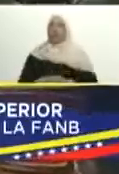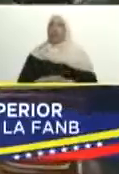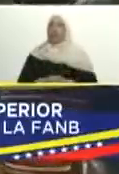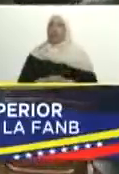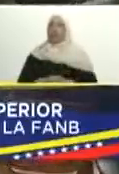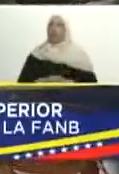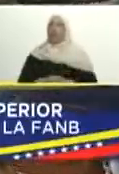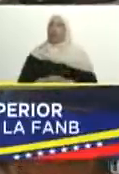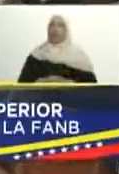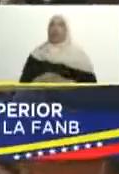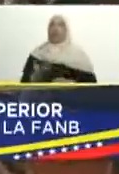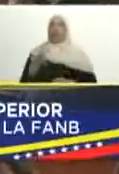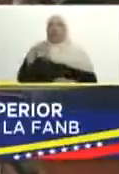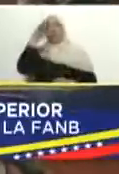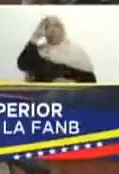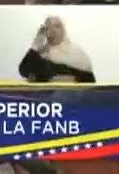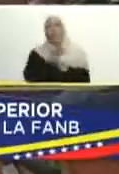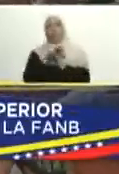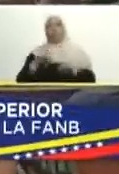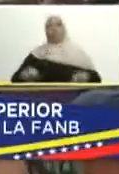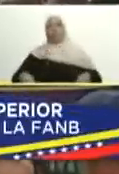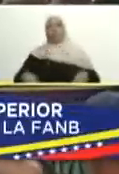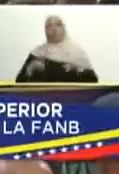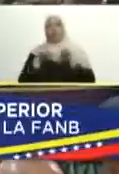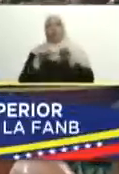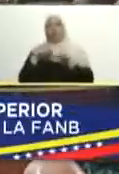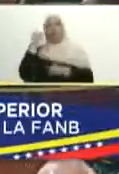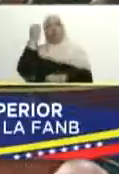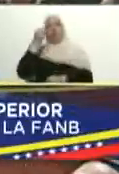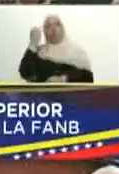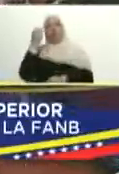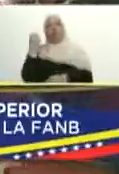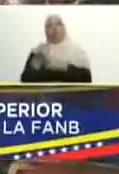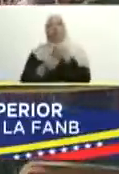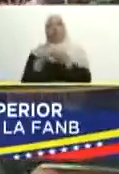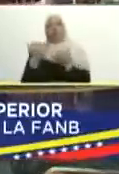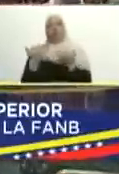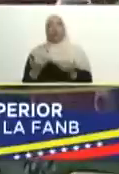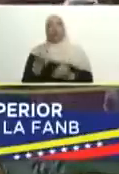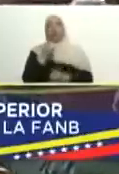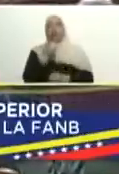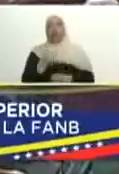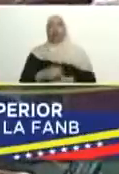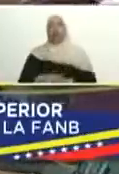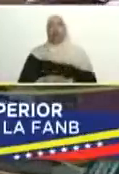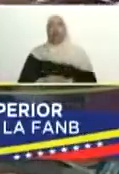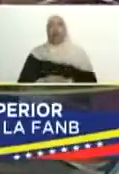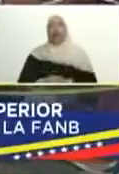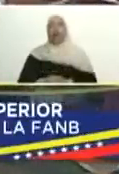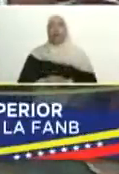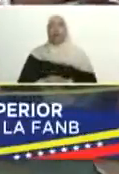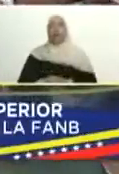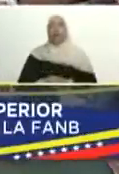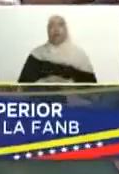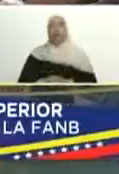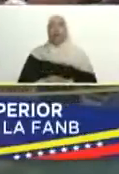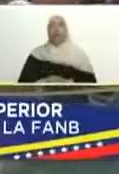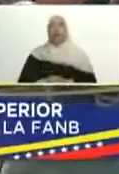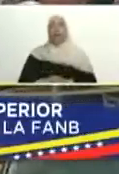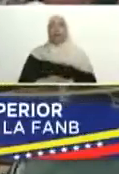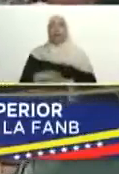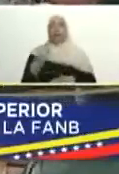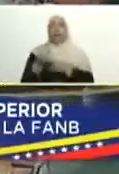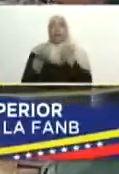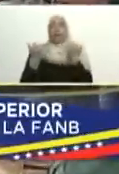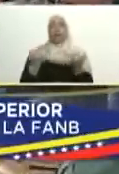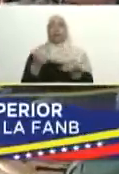compañeros de la Fuerza Armada, hay que seguir fortaleciendo el sistema defensivo territorial, todas